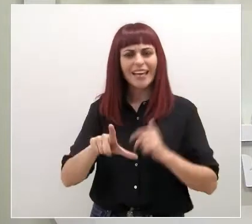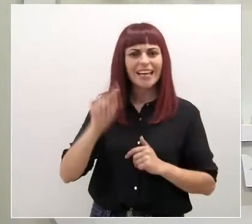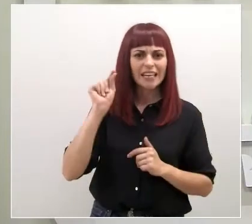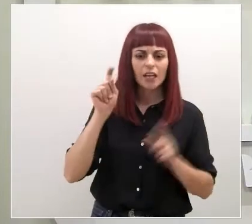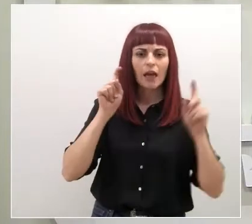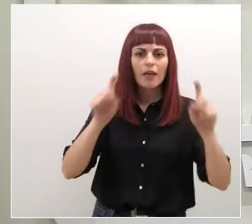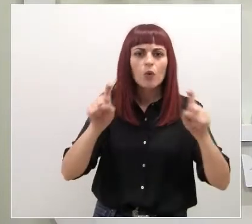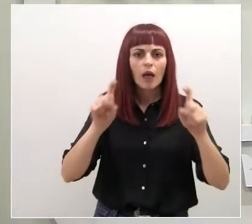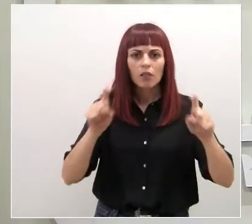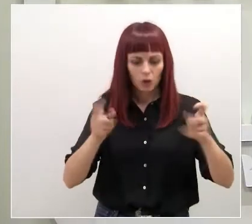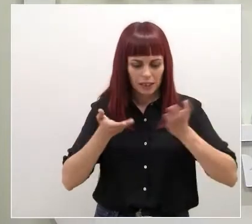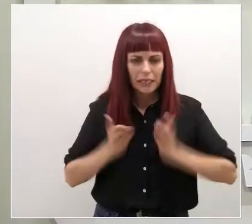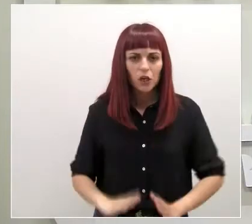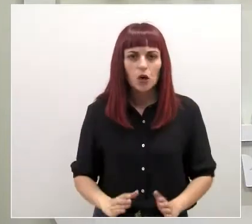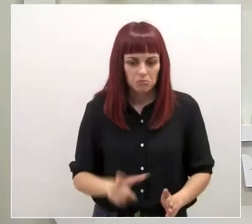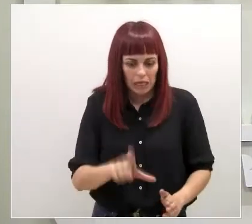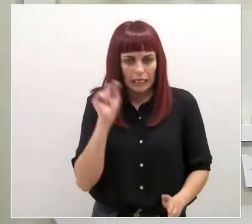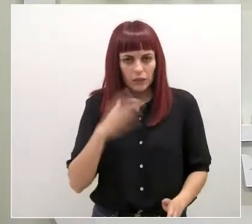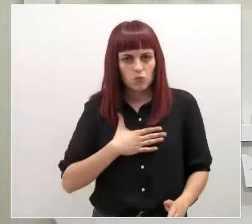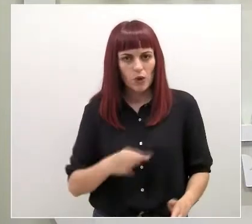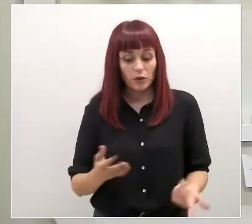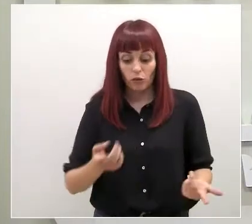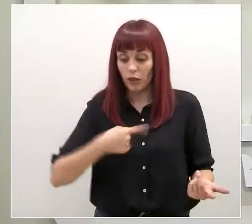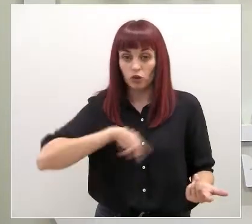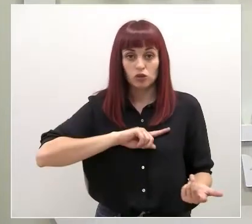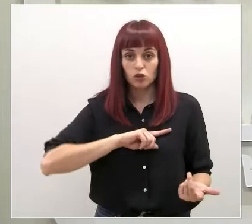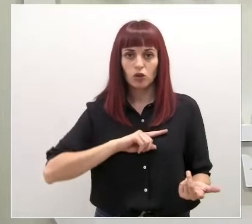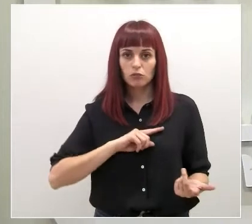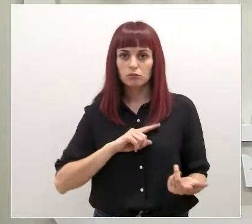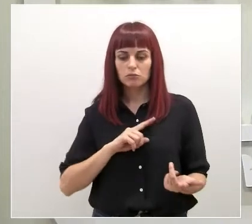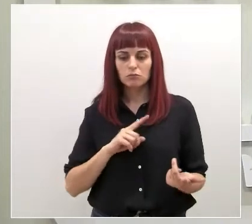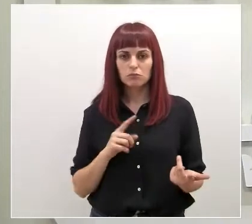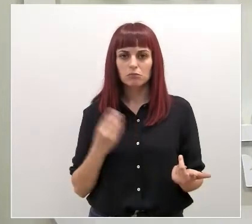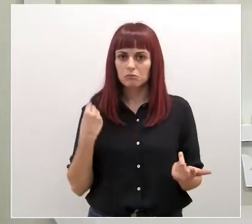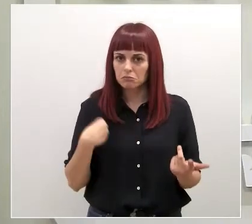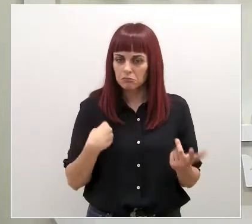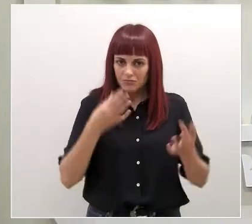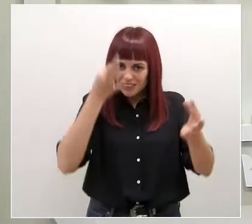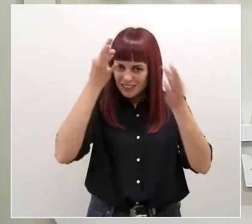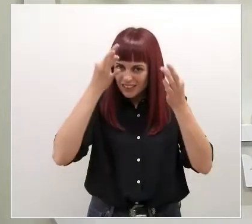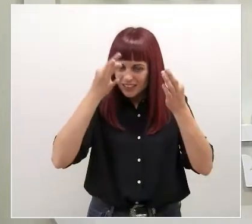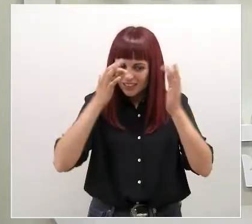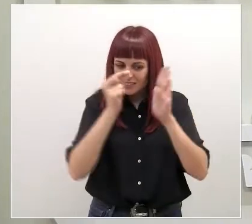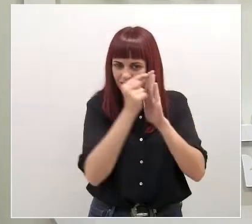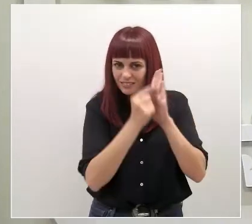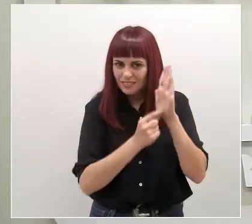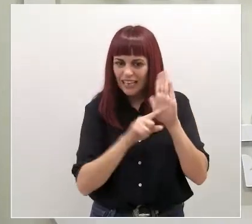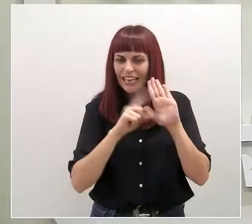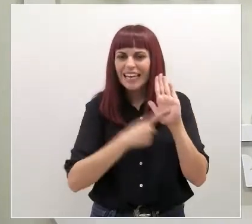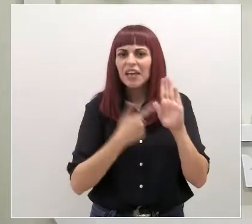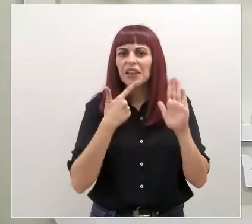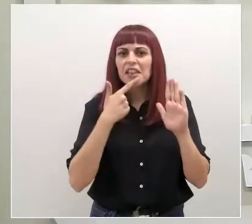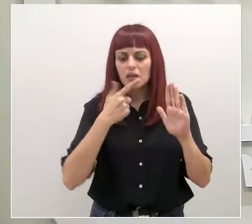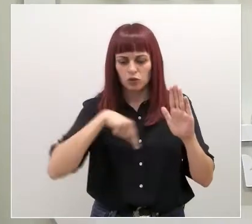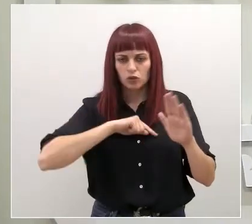la educación de sus hijos. Por lo tanto, nosotros vamos a cumplir escrupulosamente todo lo que dicte la ley, pero sí